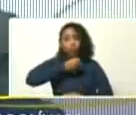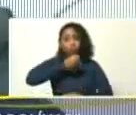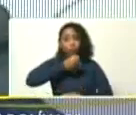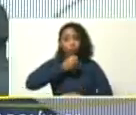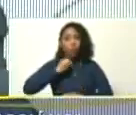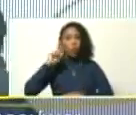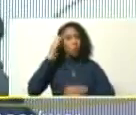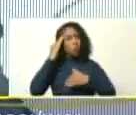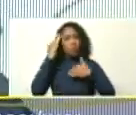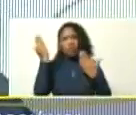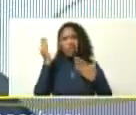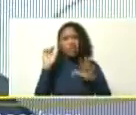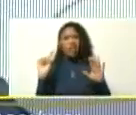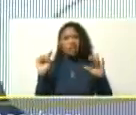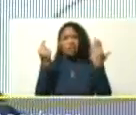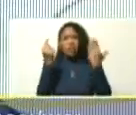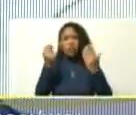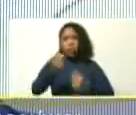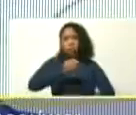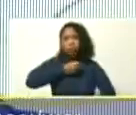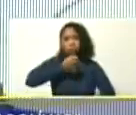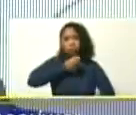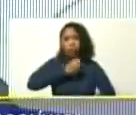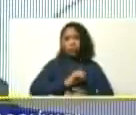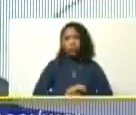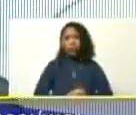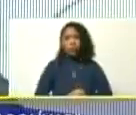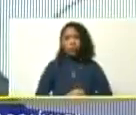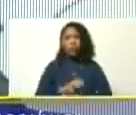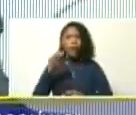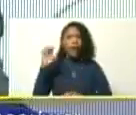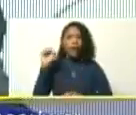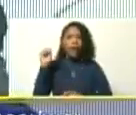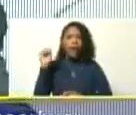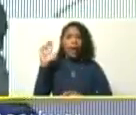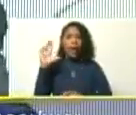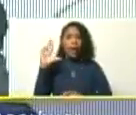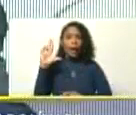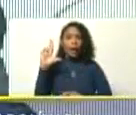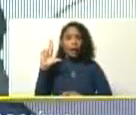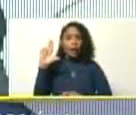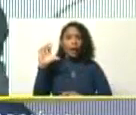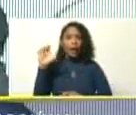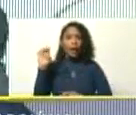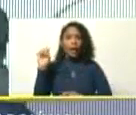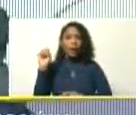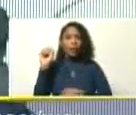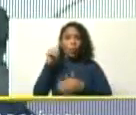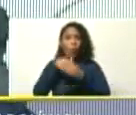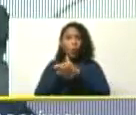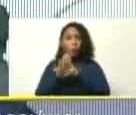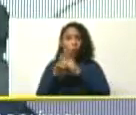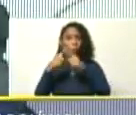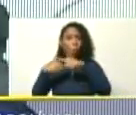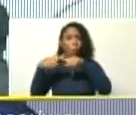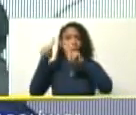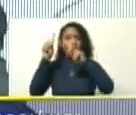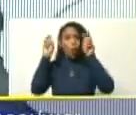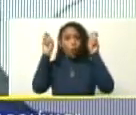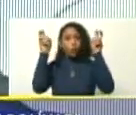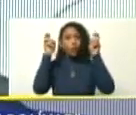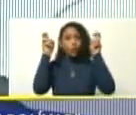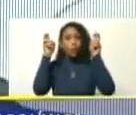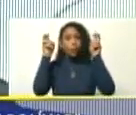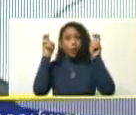no sé si excepto el reporterismo, Earle cultivó, entre otras, la crónica, ¿no?